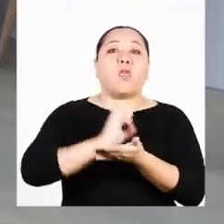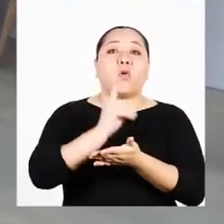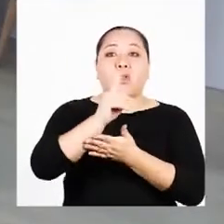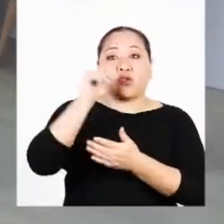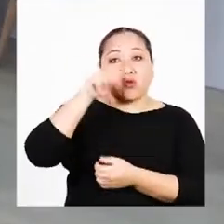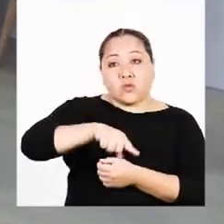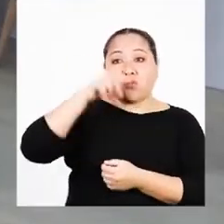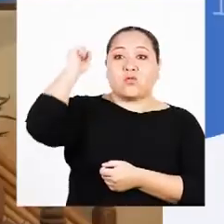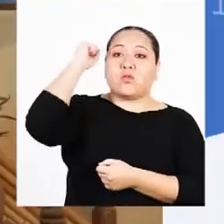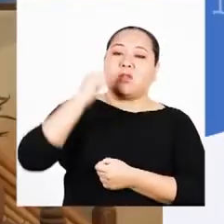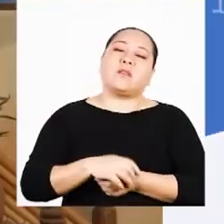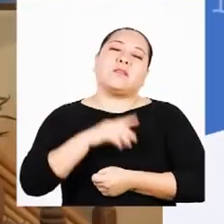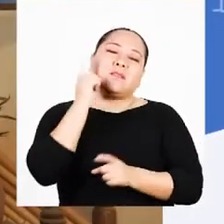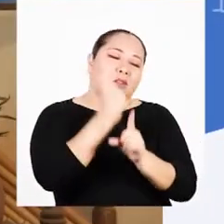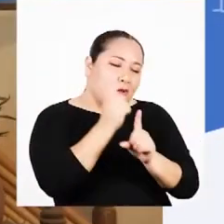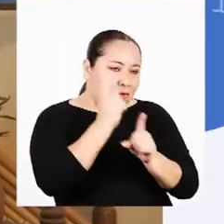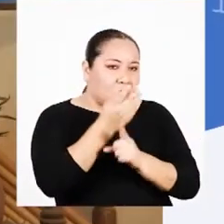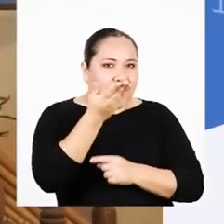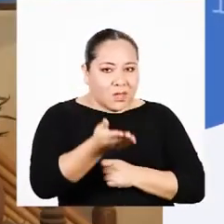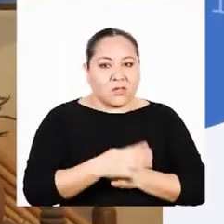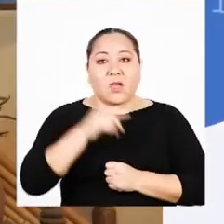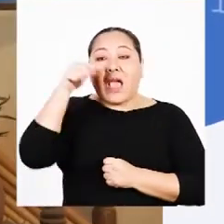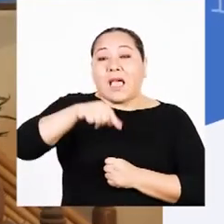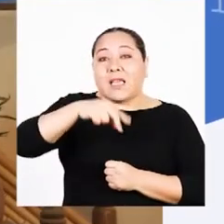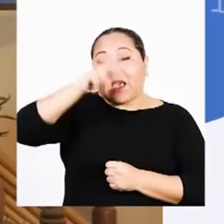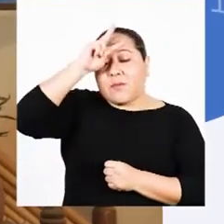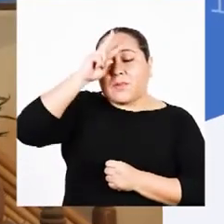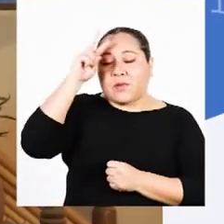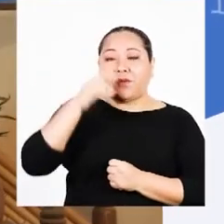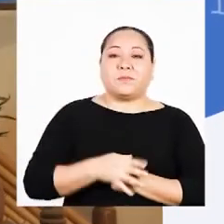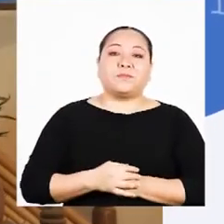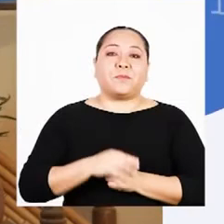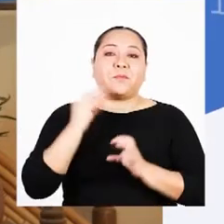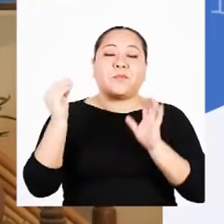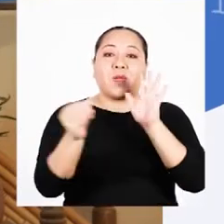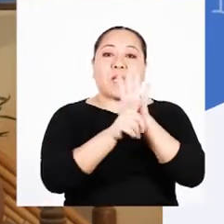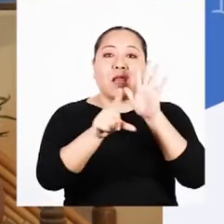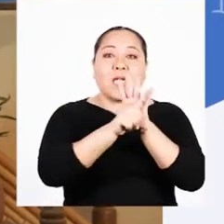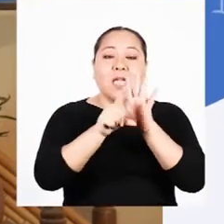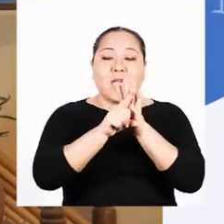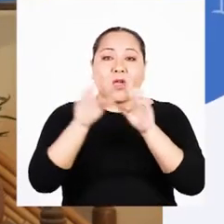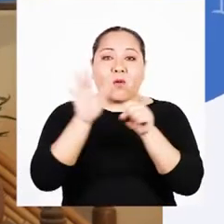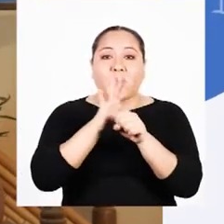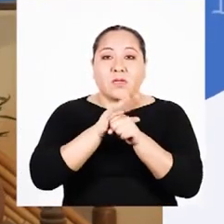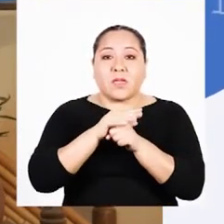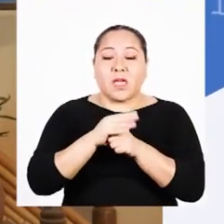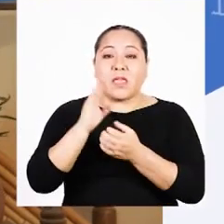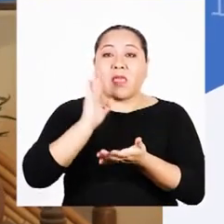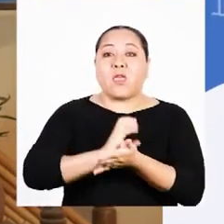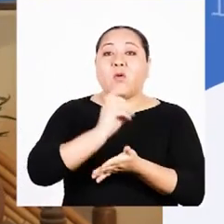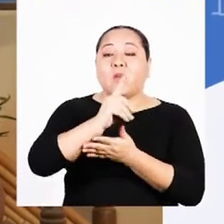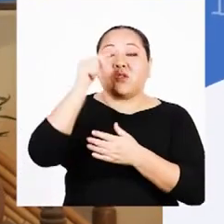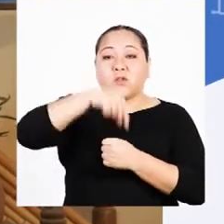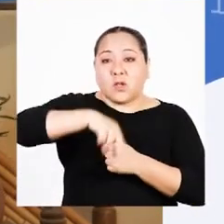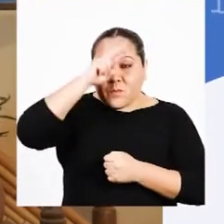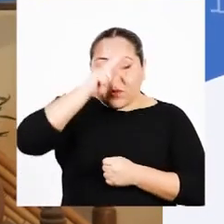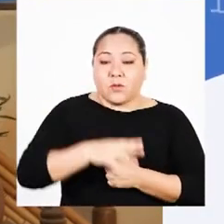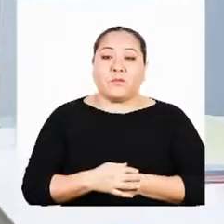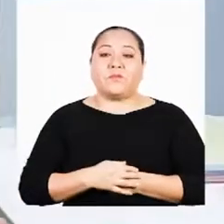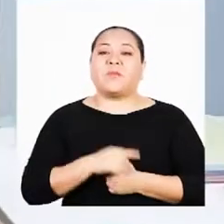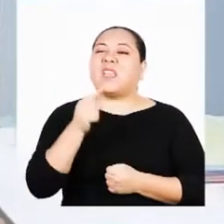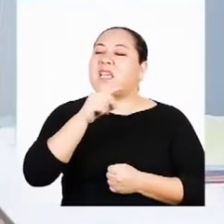derecho, ¿verdad? Estás en lo cierto. Acá en Perú tenemos la Ley General de Educación en el